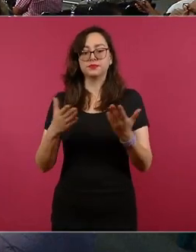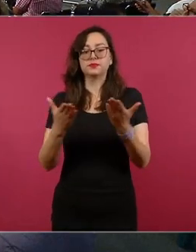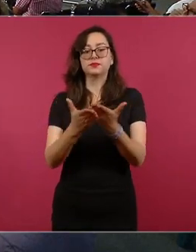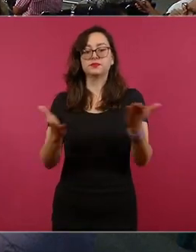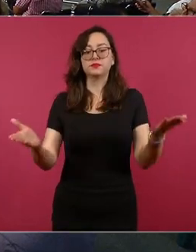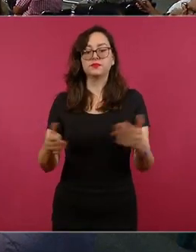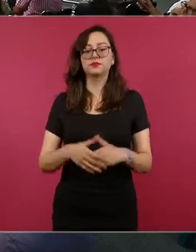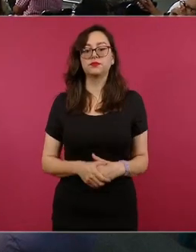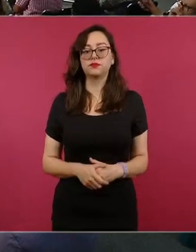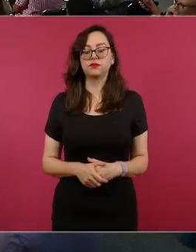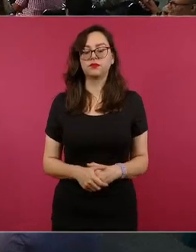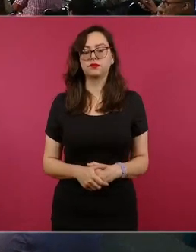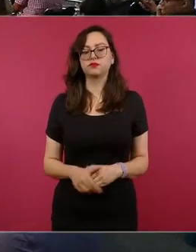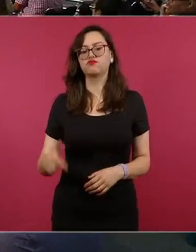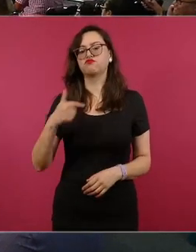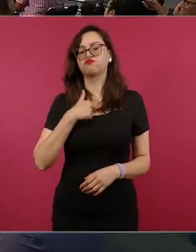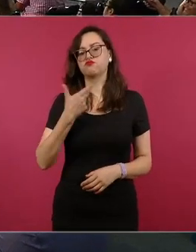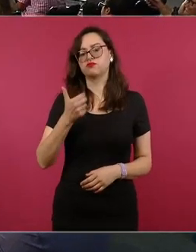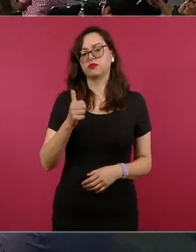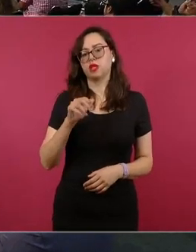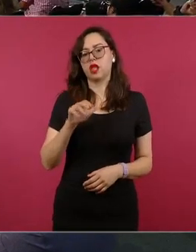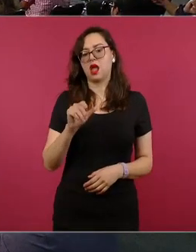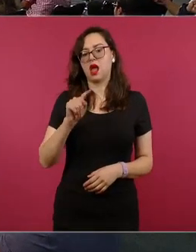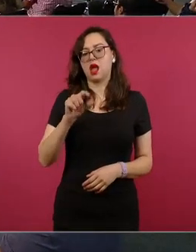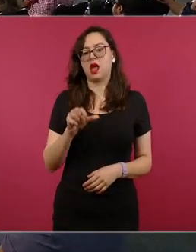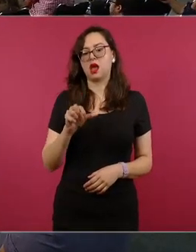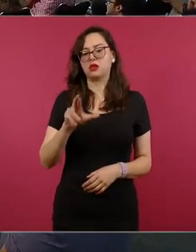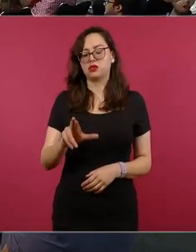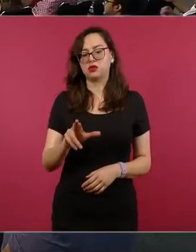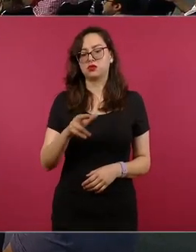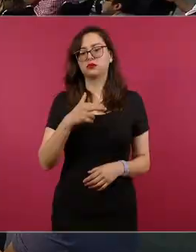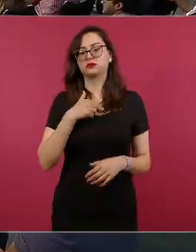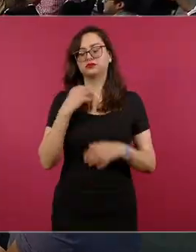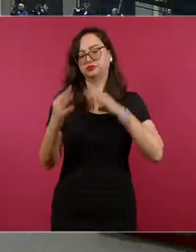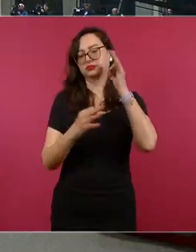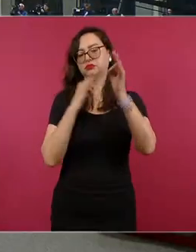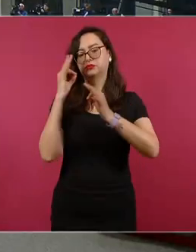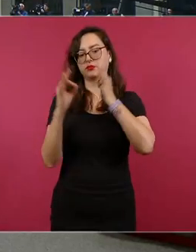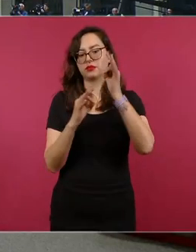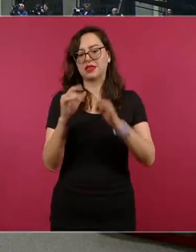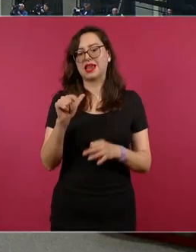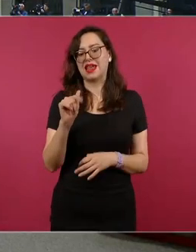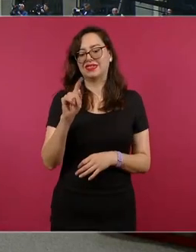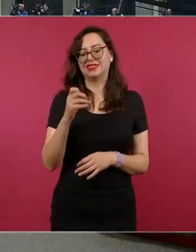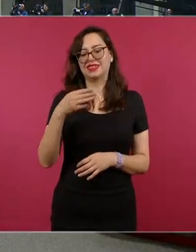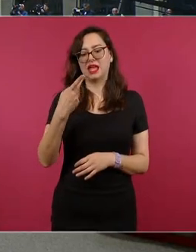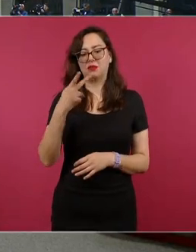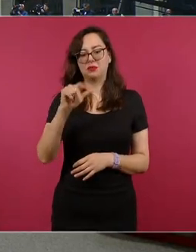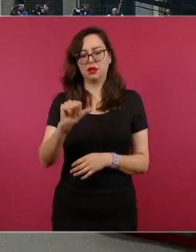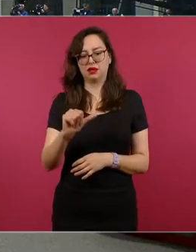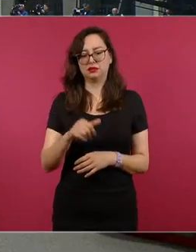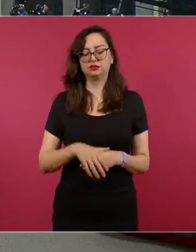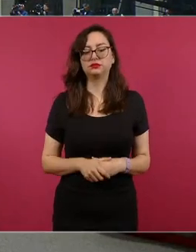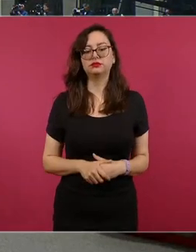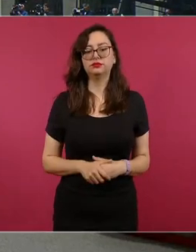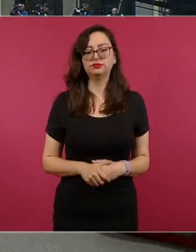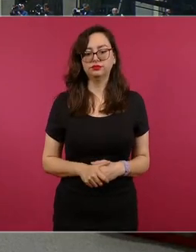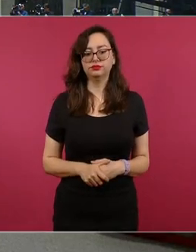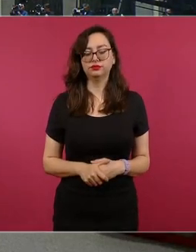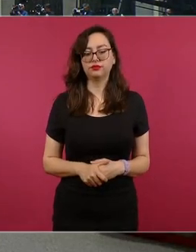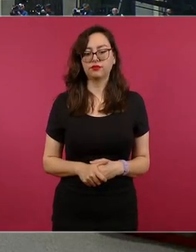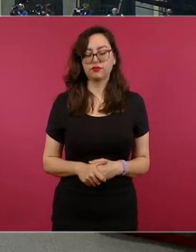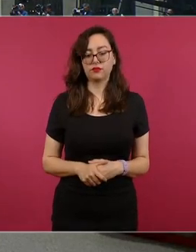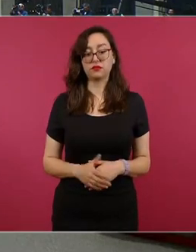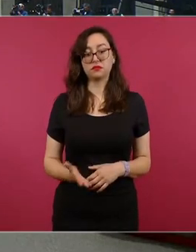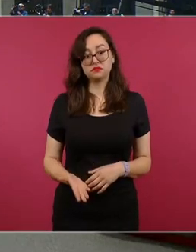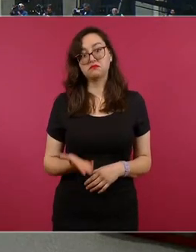Soy Héctor Tlatempa del Medio Punto Suspensivo, Radio Punto Suspensivo, Comunicación. Señor presidente, como comunicador que valora profundamente